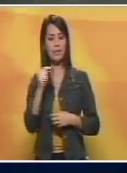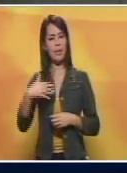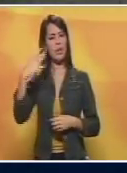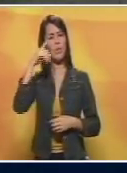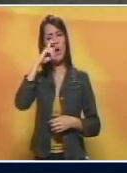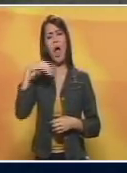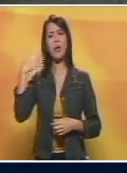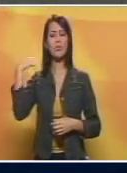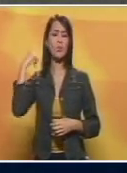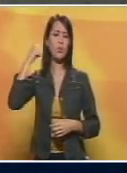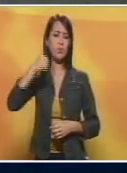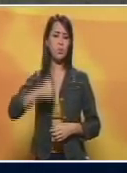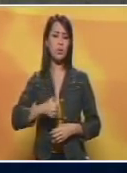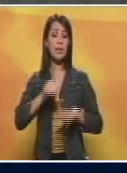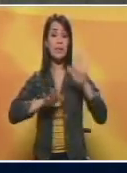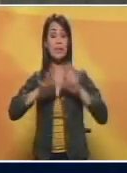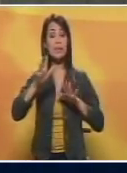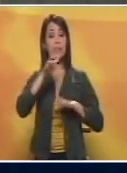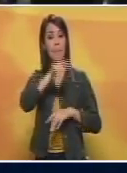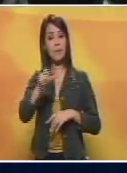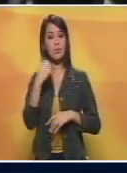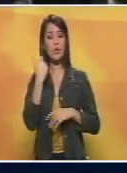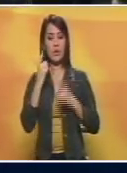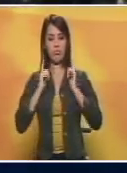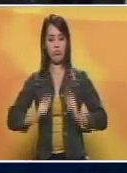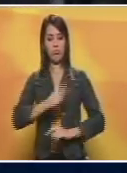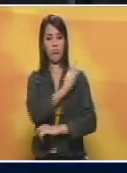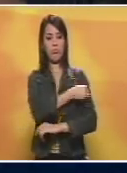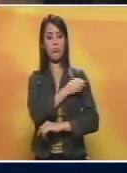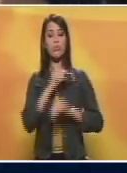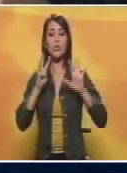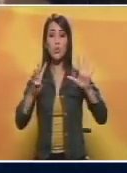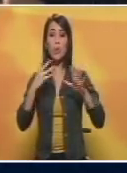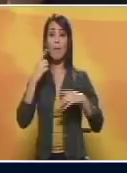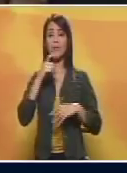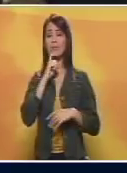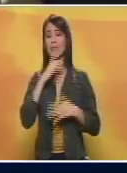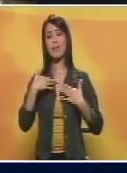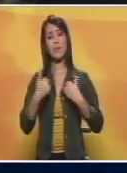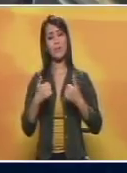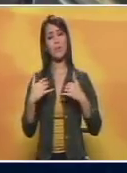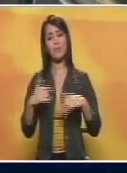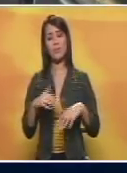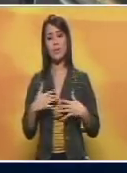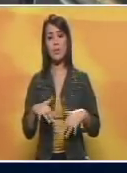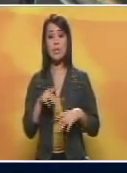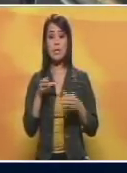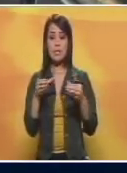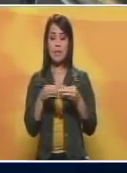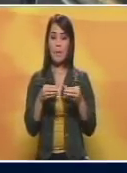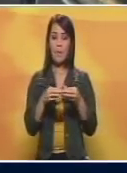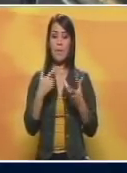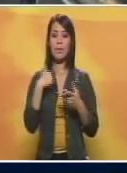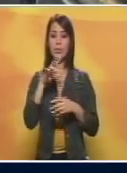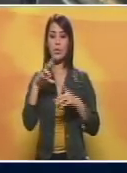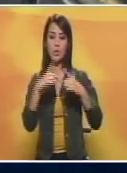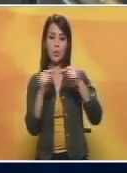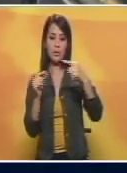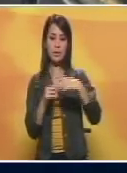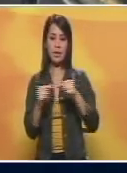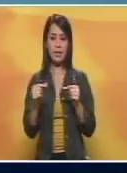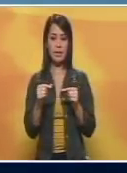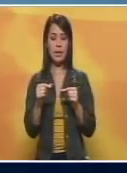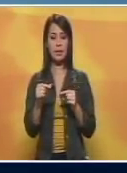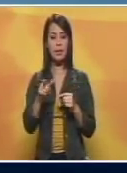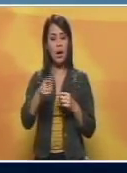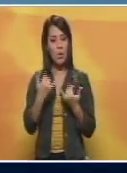años 15 personas siguen hospitalizadas 9 de ellas en estado grave se conoció que el movimiento 5 estrellas que ahora gobierna